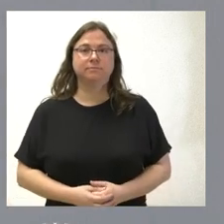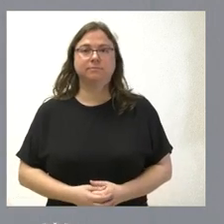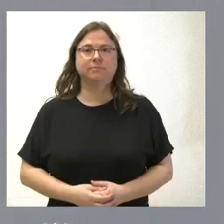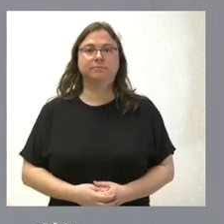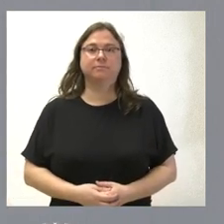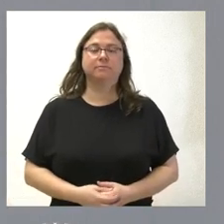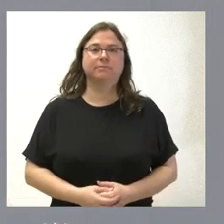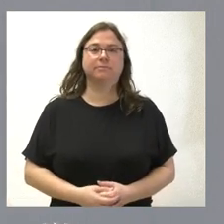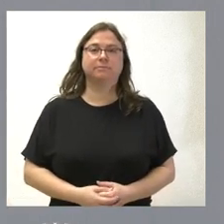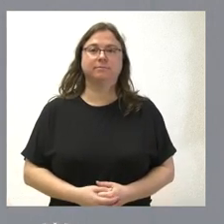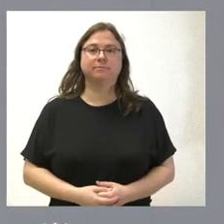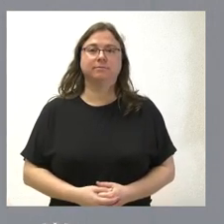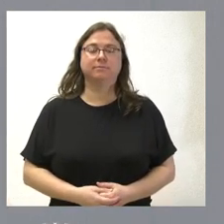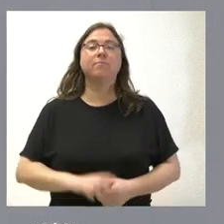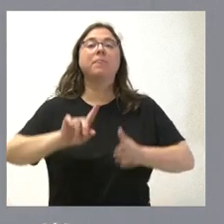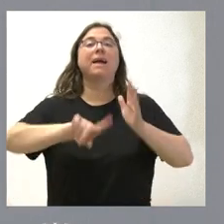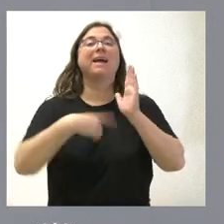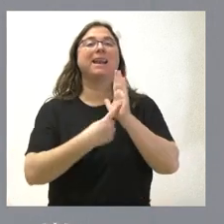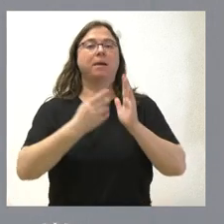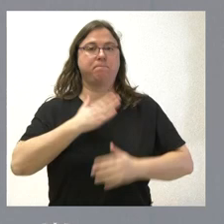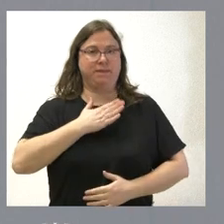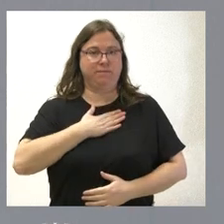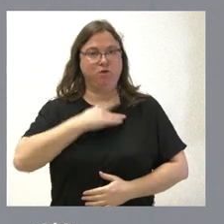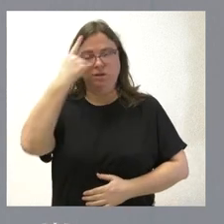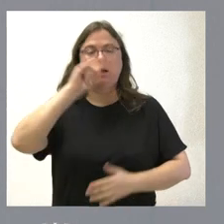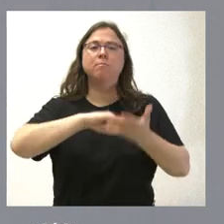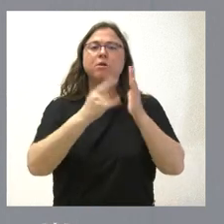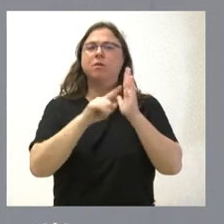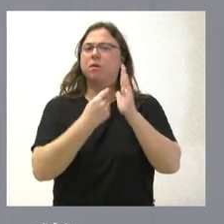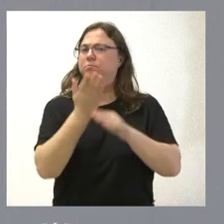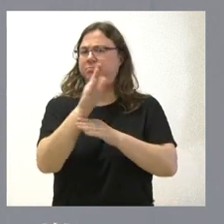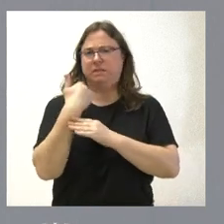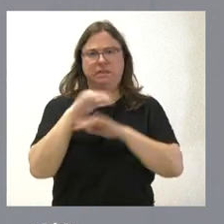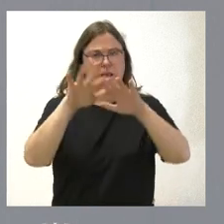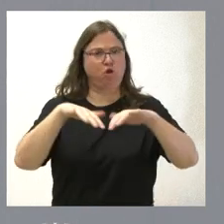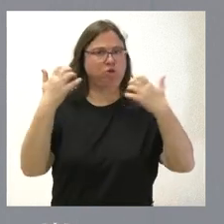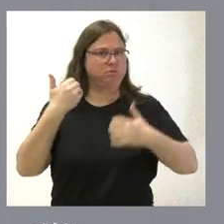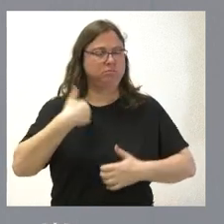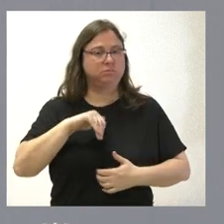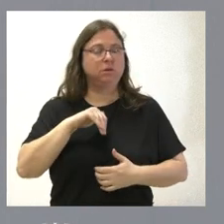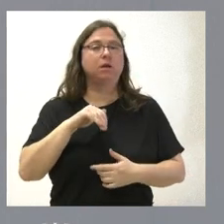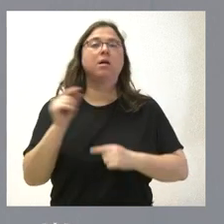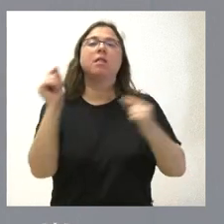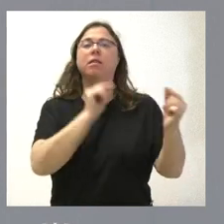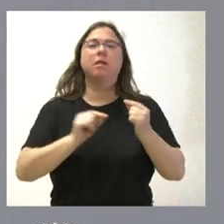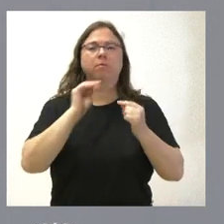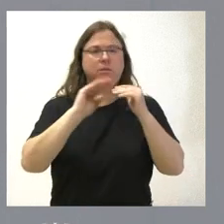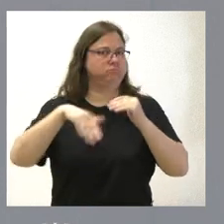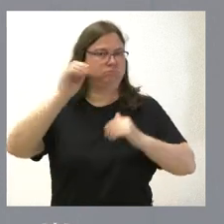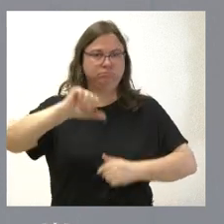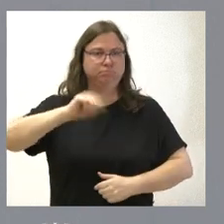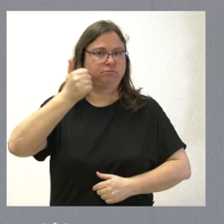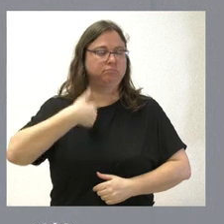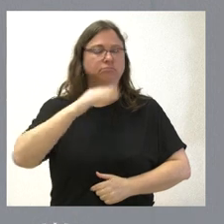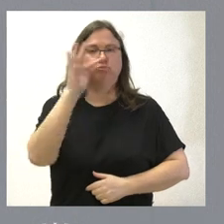gracias la ley de patrimonio saben ustedes que el proyecto de ley ya se presentó en las cortes de Castilla y León superó El Debate de